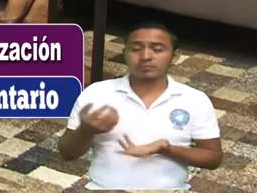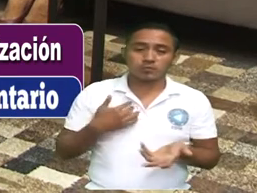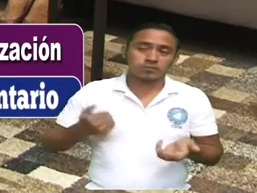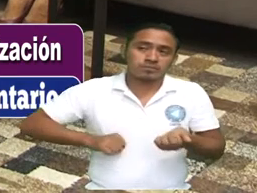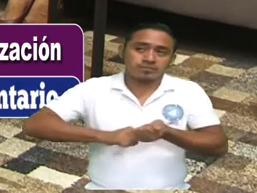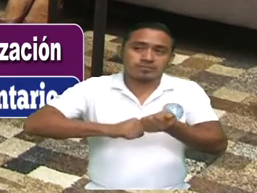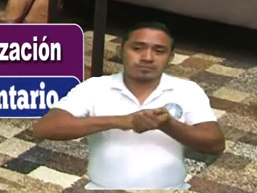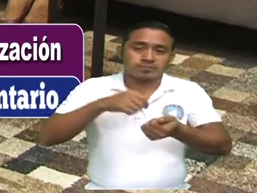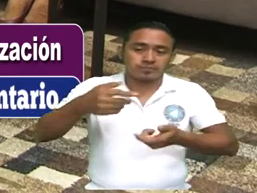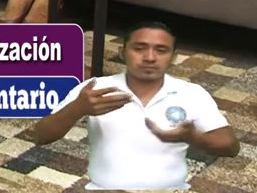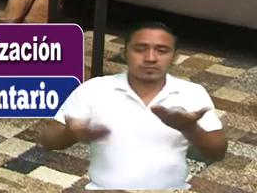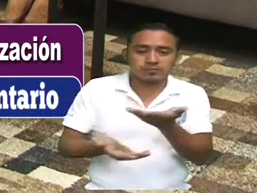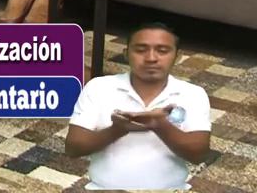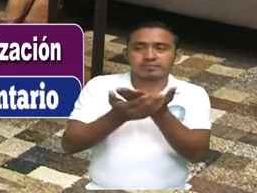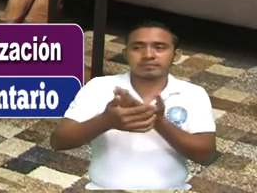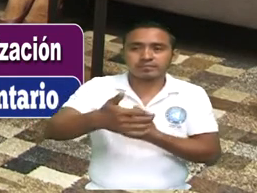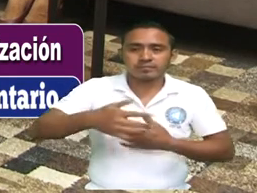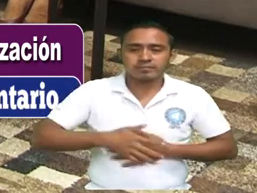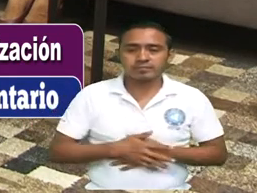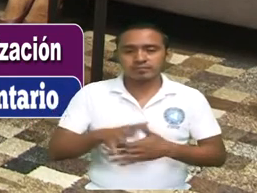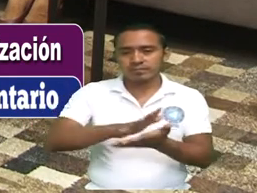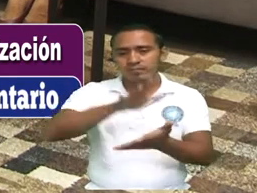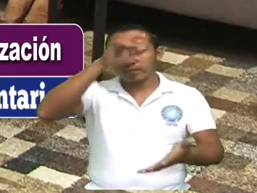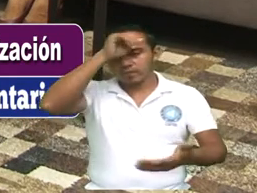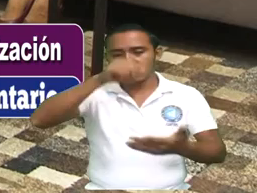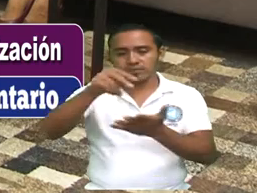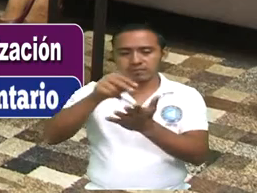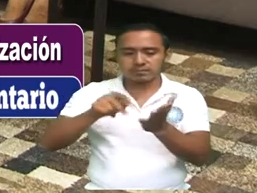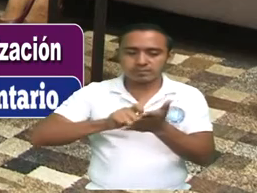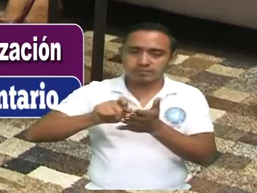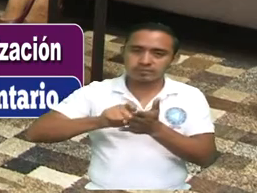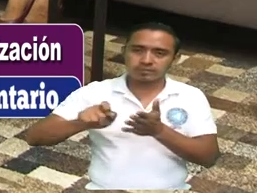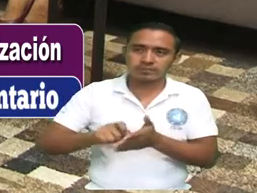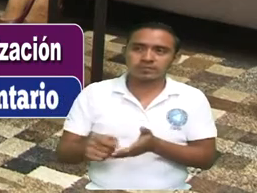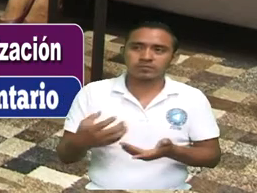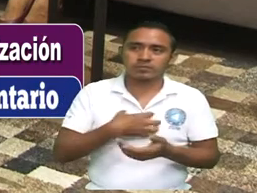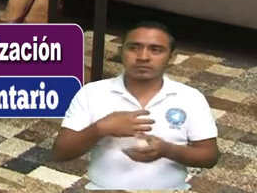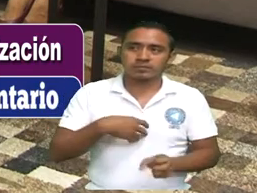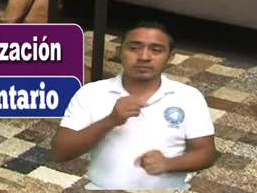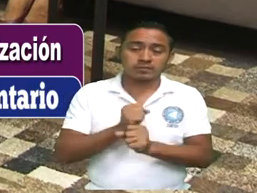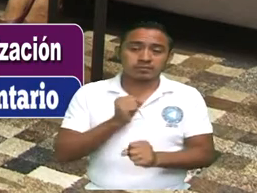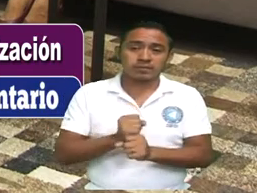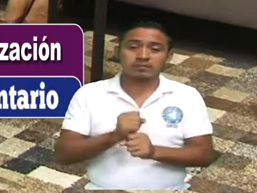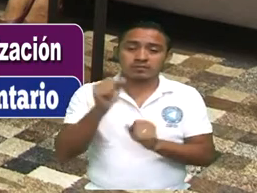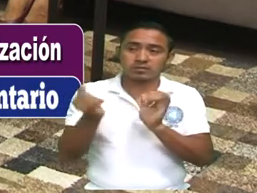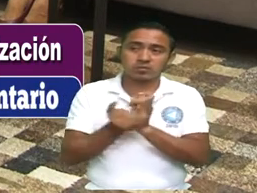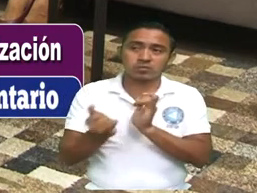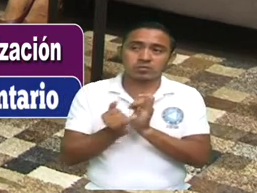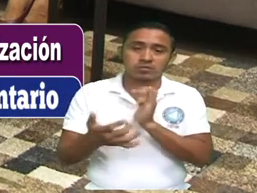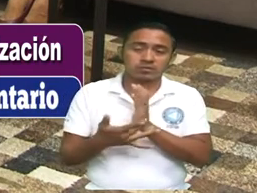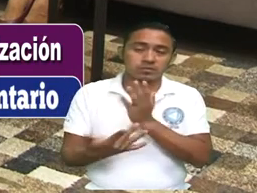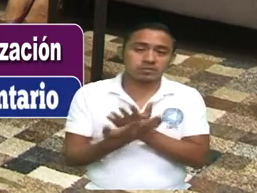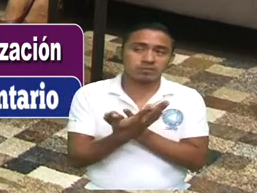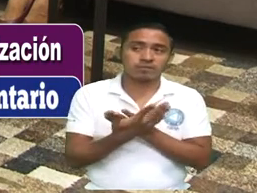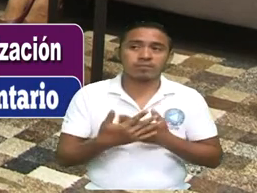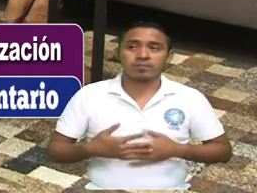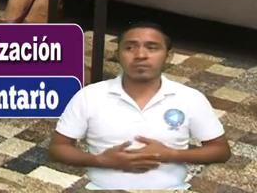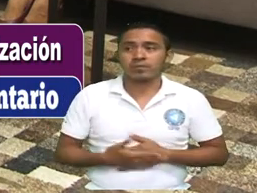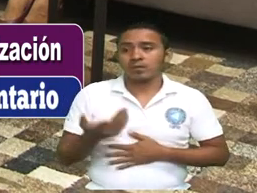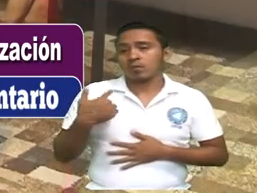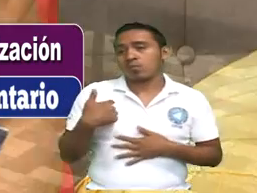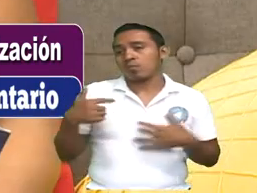hacer adicional a que aprendieran ese leer y escribir un oficio, tecnificarlo precisamente, y que, bueno,